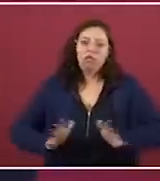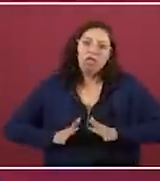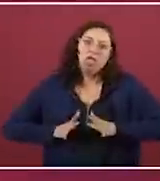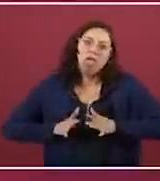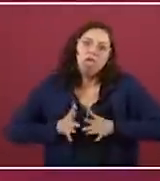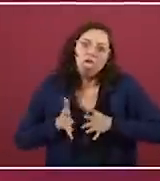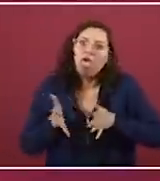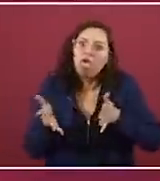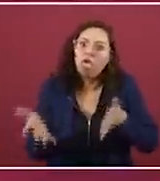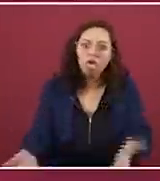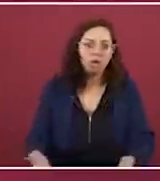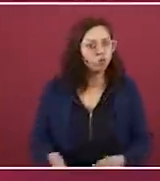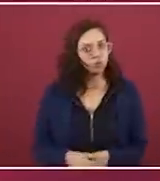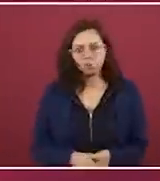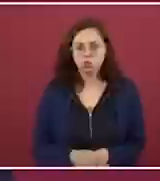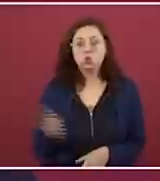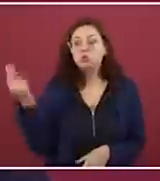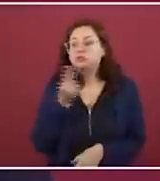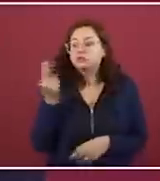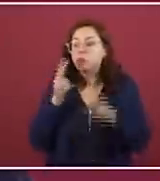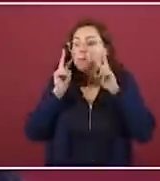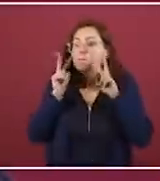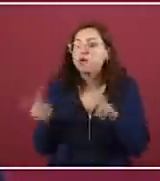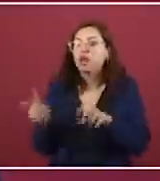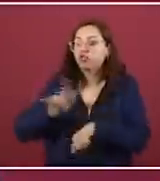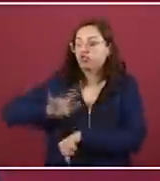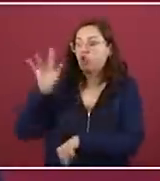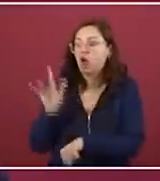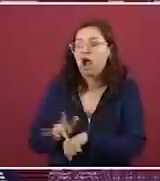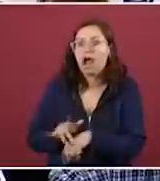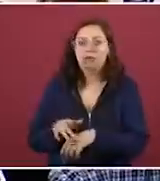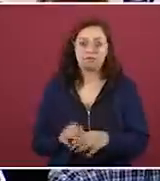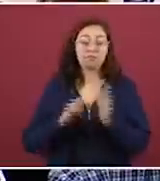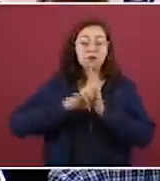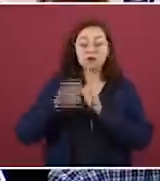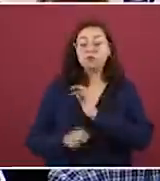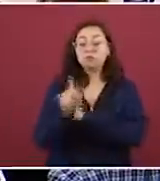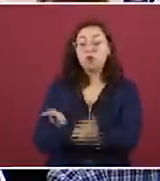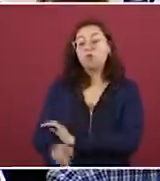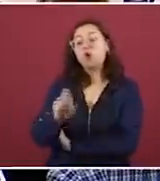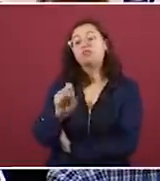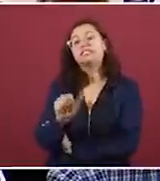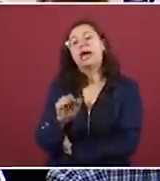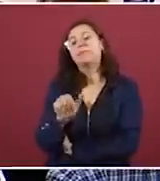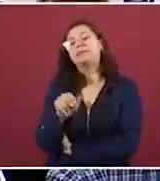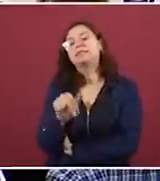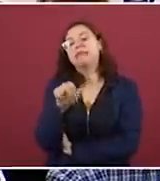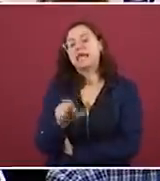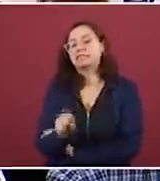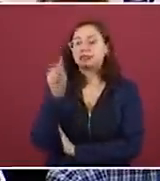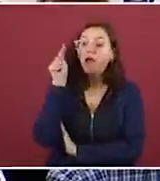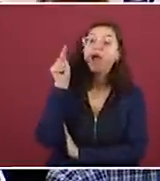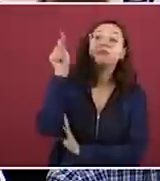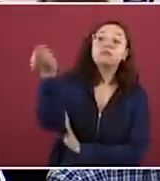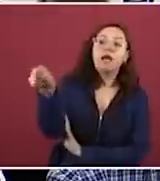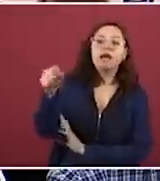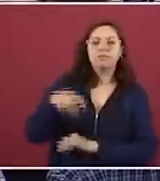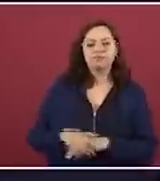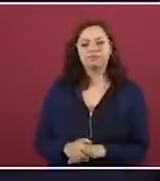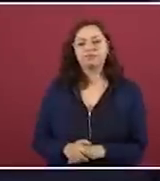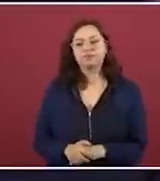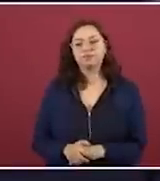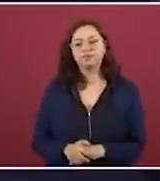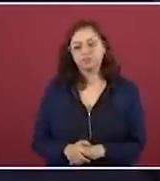con el dedo. Por ejemplo, voy a Sabinas y sé de que se les